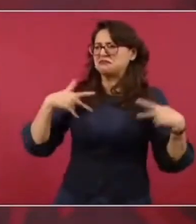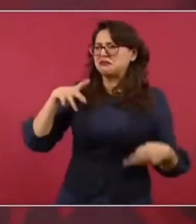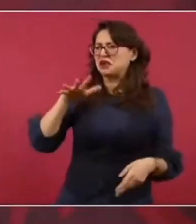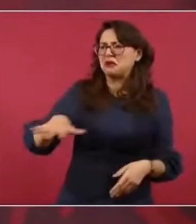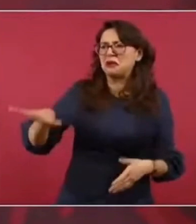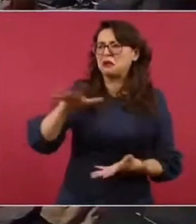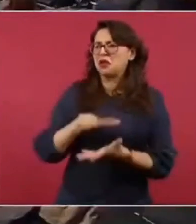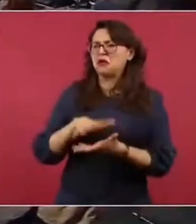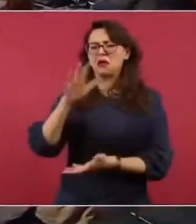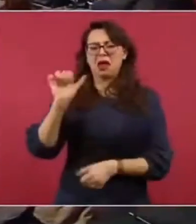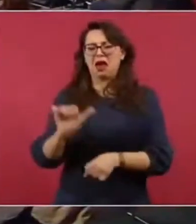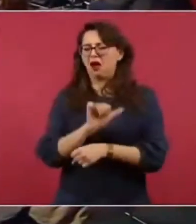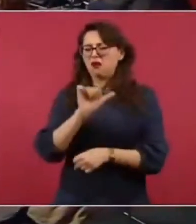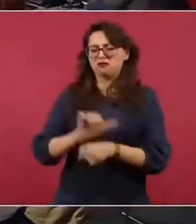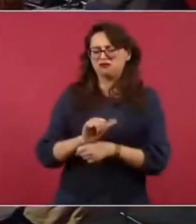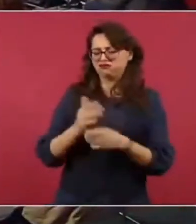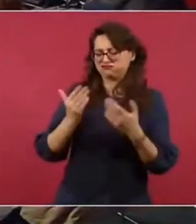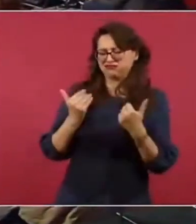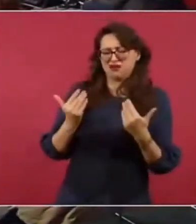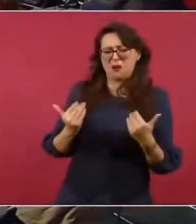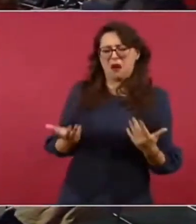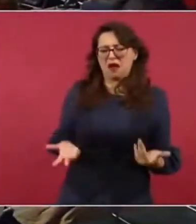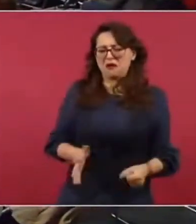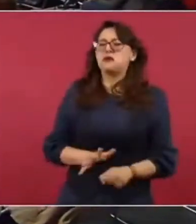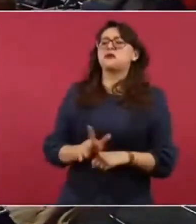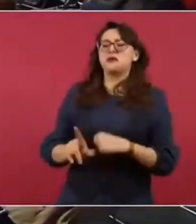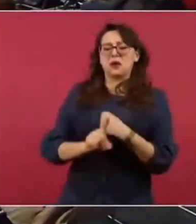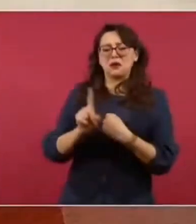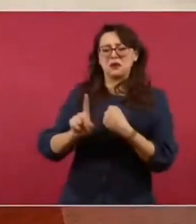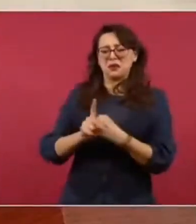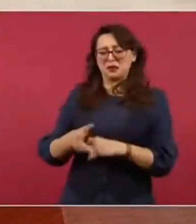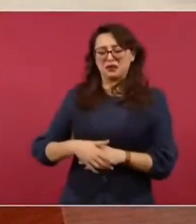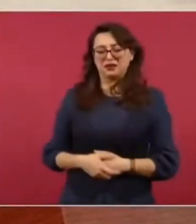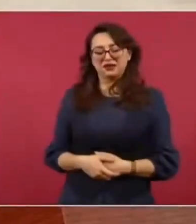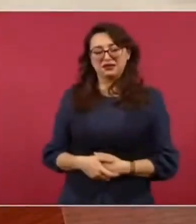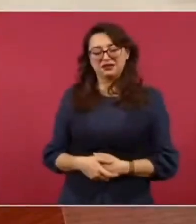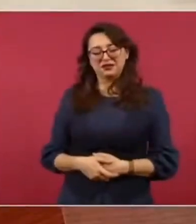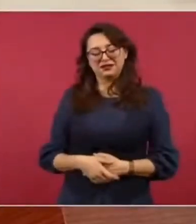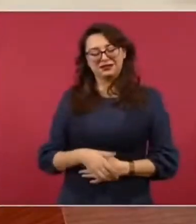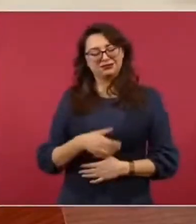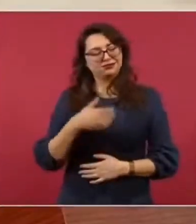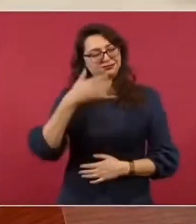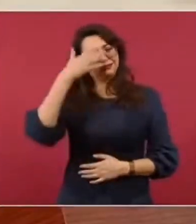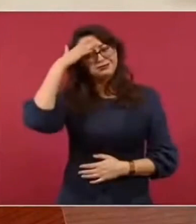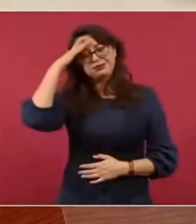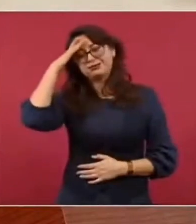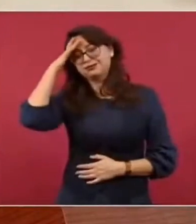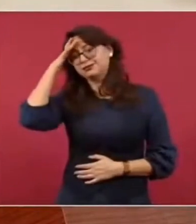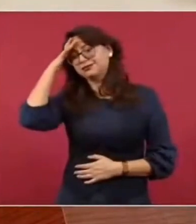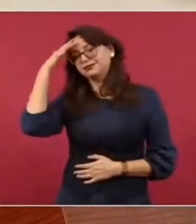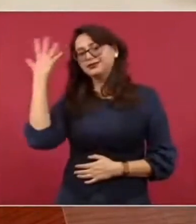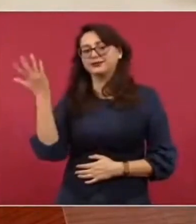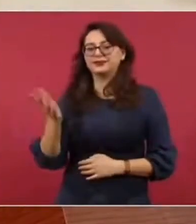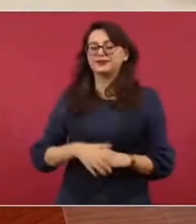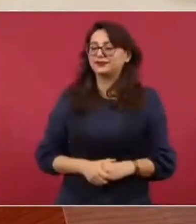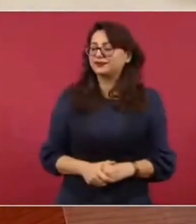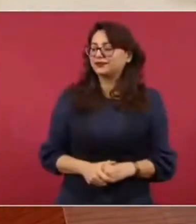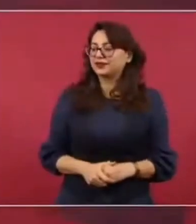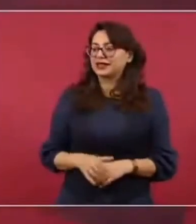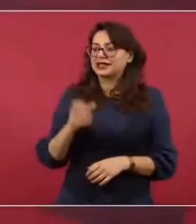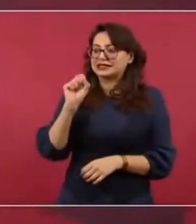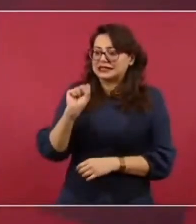mexicanos, no tenían carro. secretario de Hacienda.